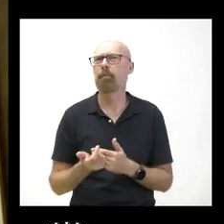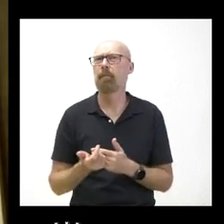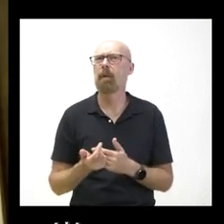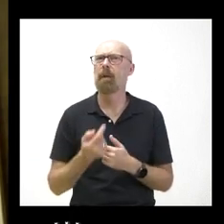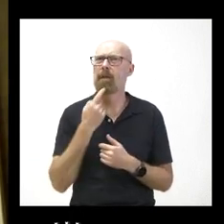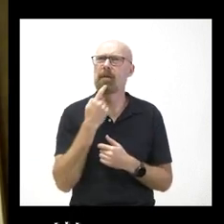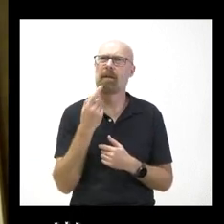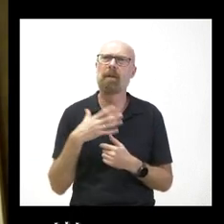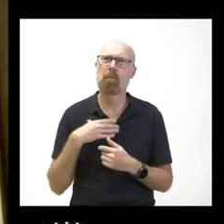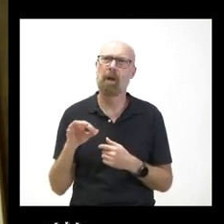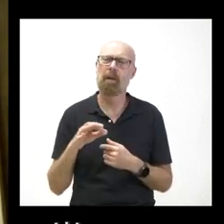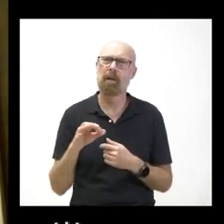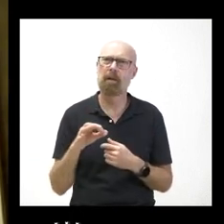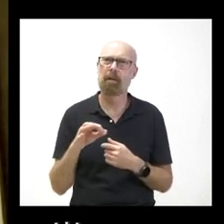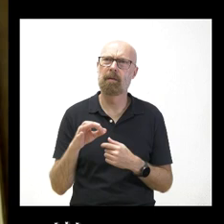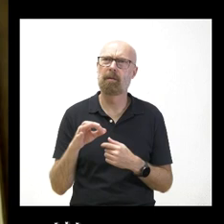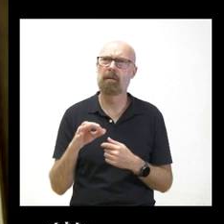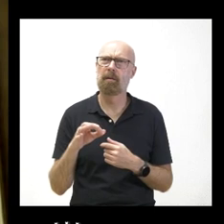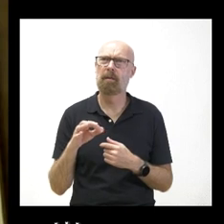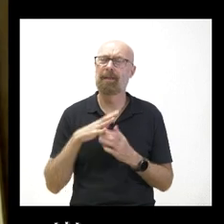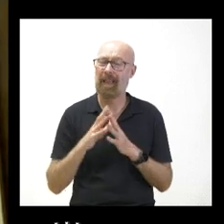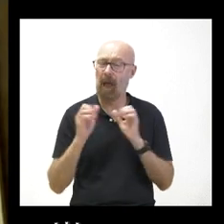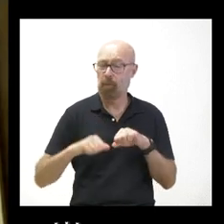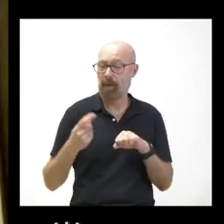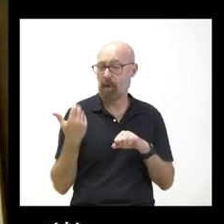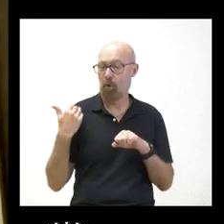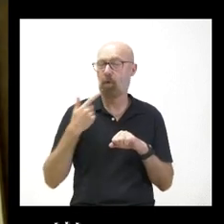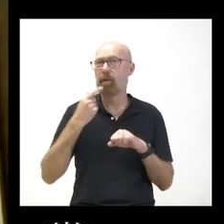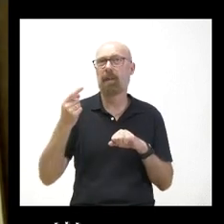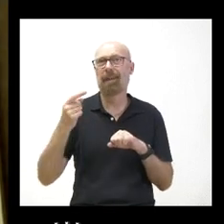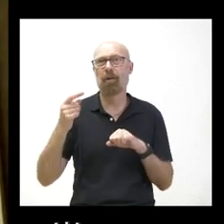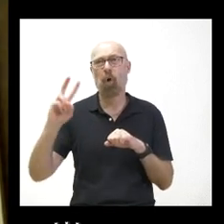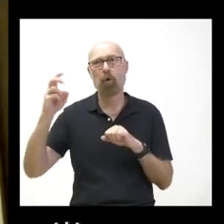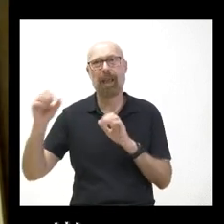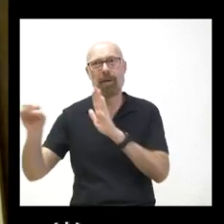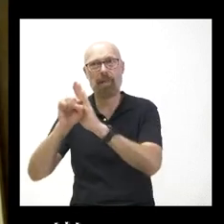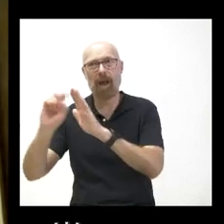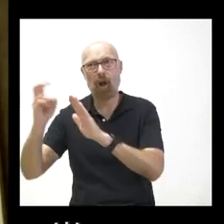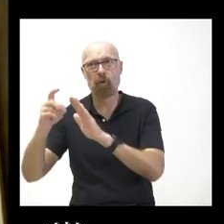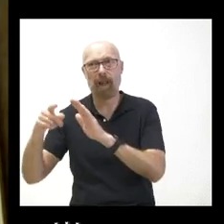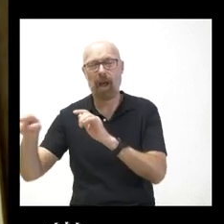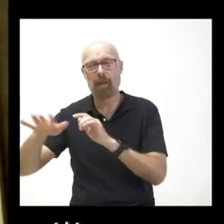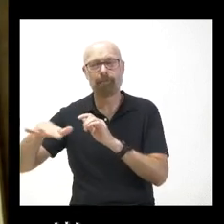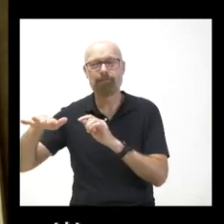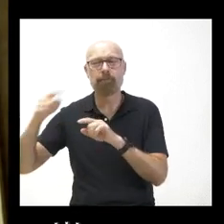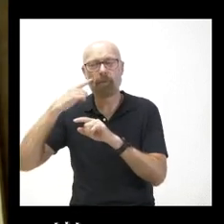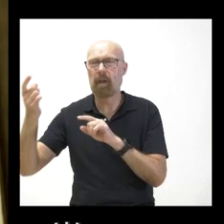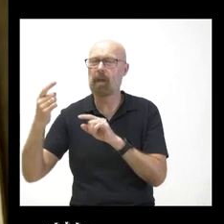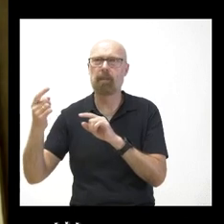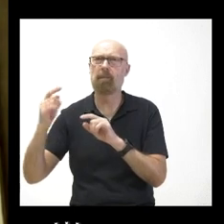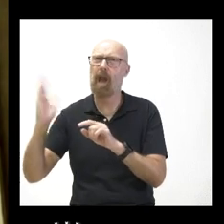ofensiva institucional en contra de esa aprobación que consideran que puede causar un perjuicio a cultivadores